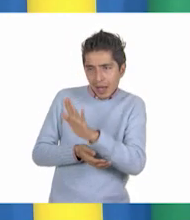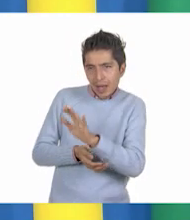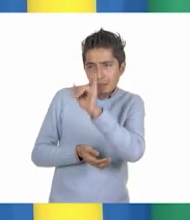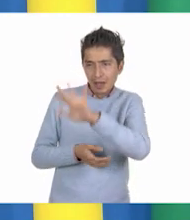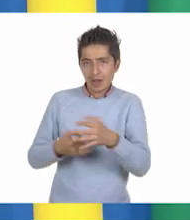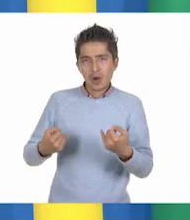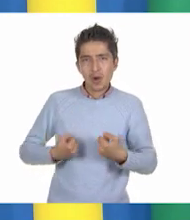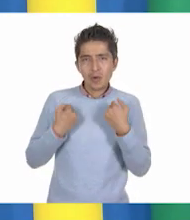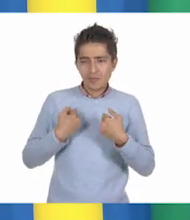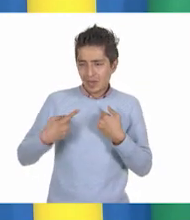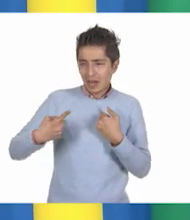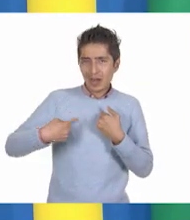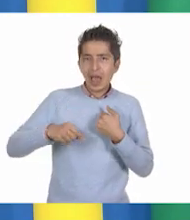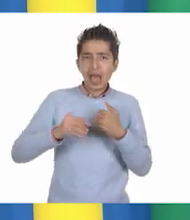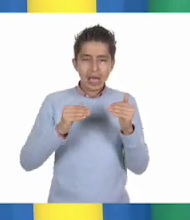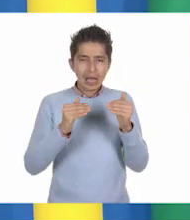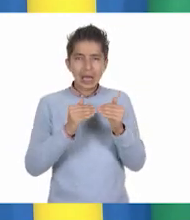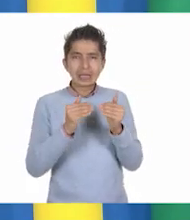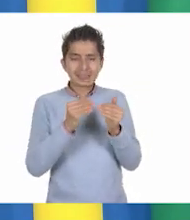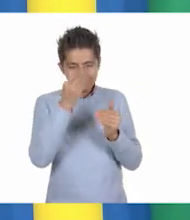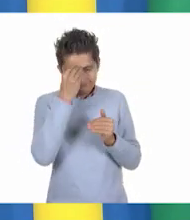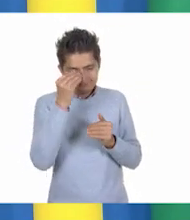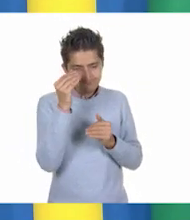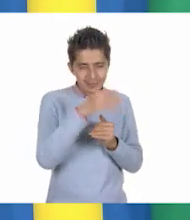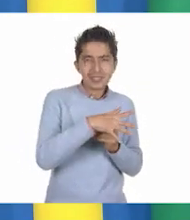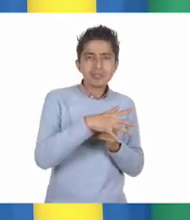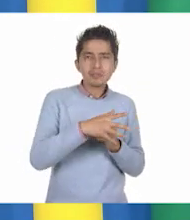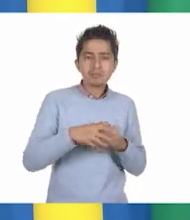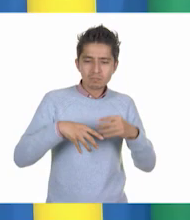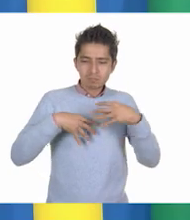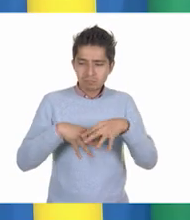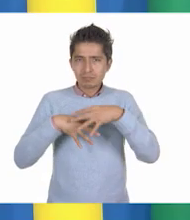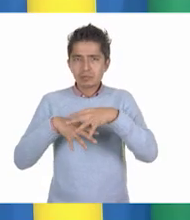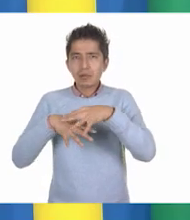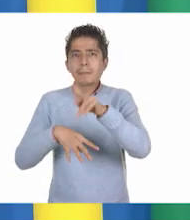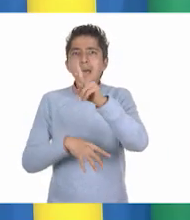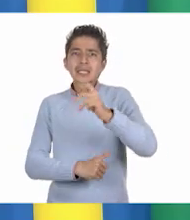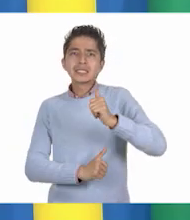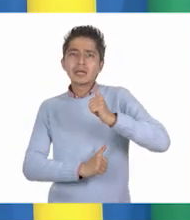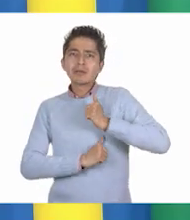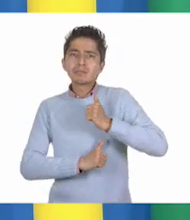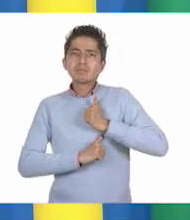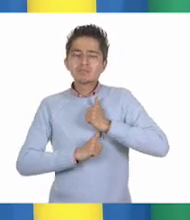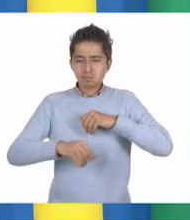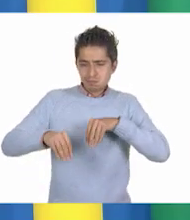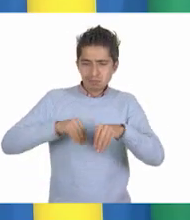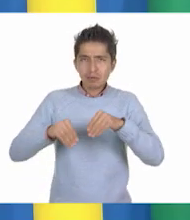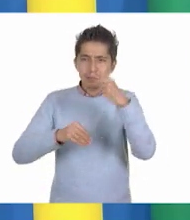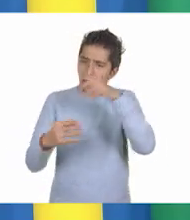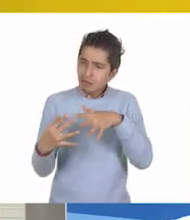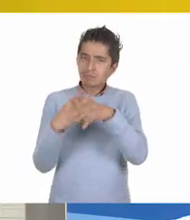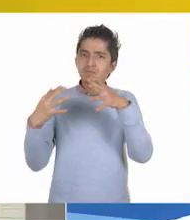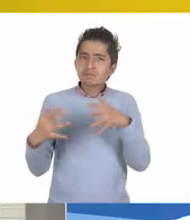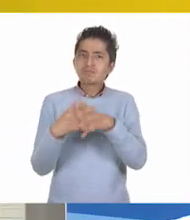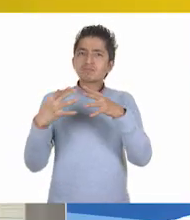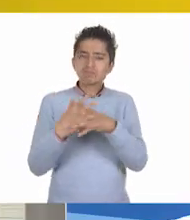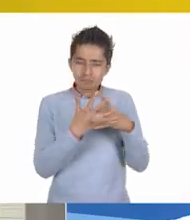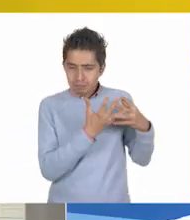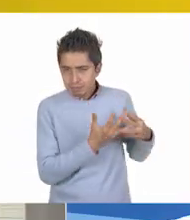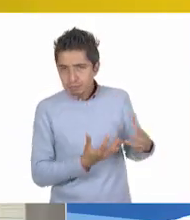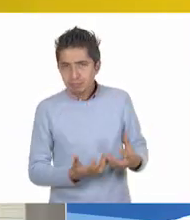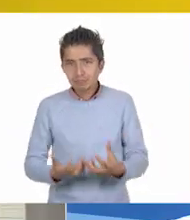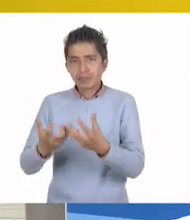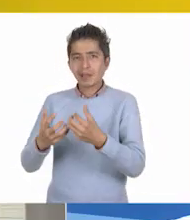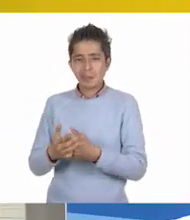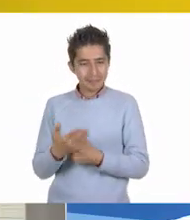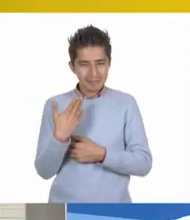los jóvenes que dejan sus hogares da idea de una marcha, como de un ejército que se mueve para ir a la batalla. Muy